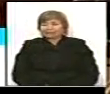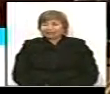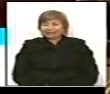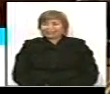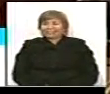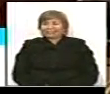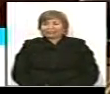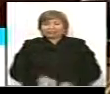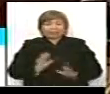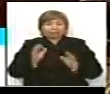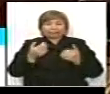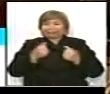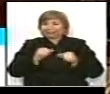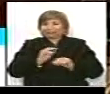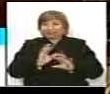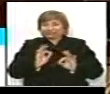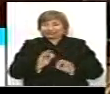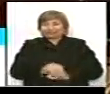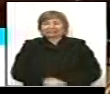Mejor no intentarlo.